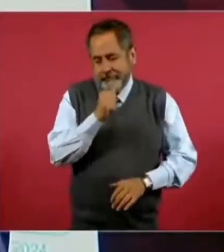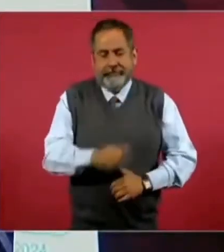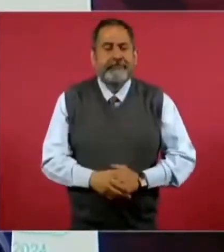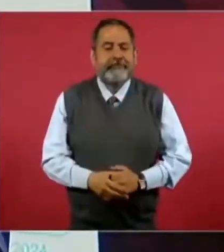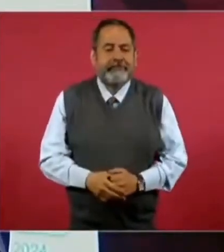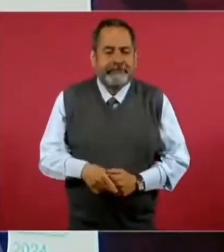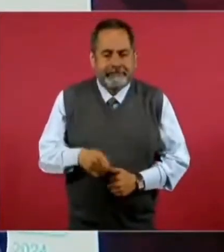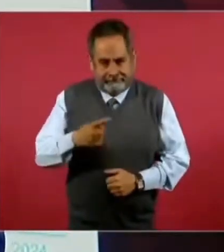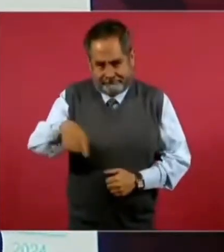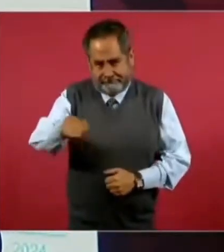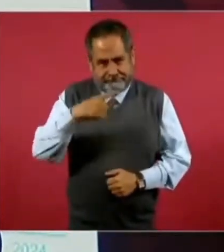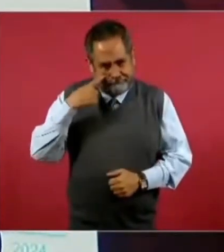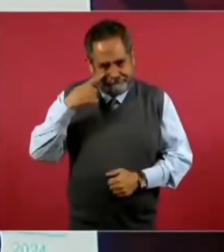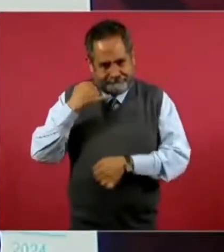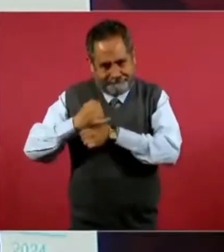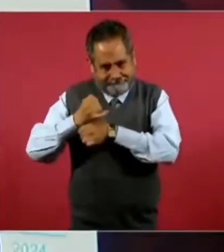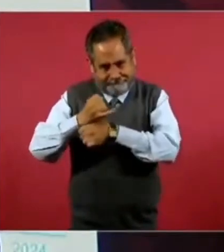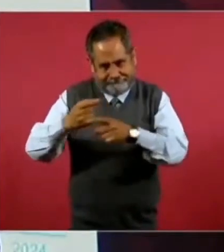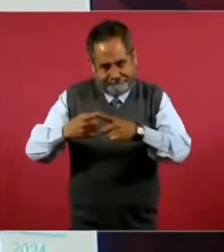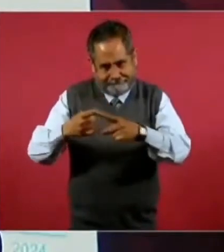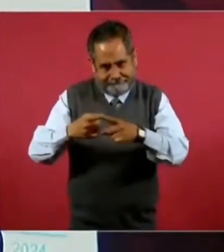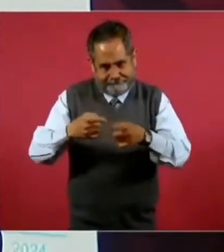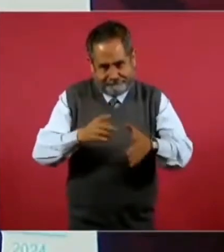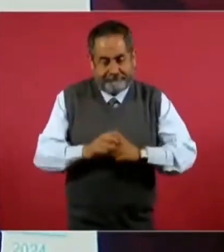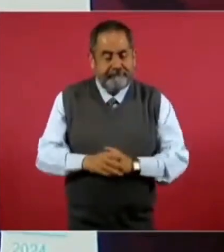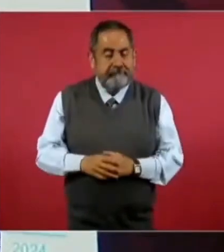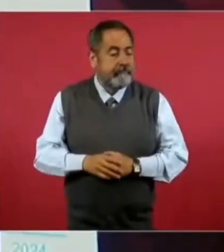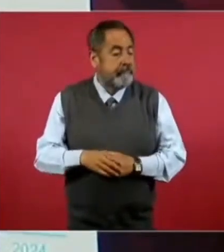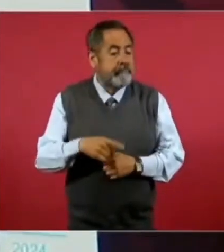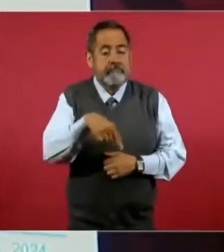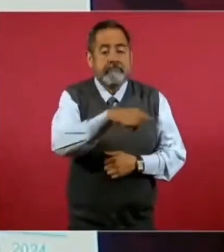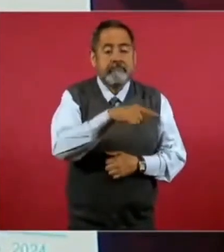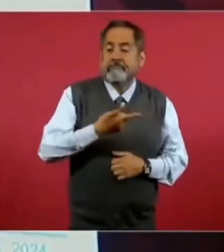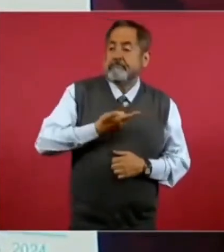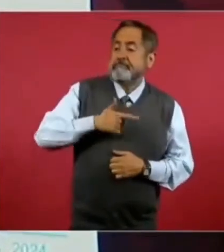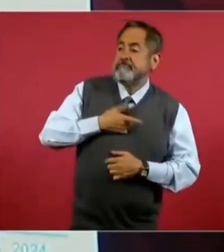pero ahí se los dejo de tarea, porque no les gustó